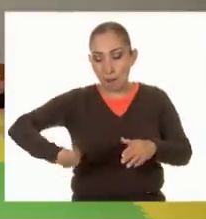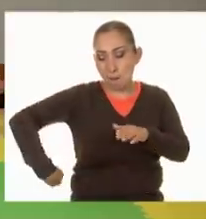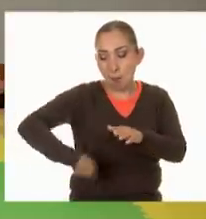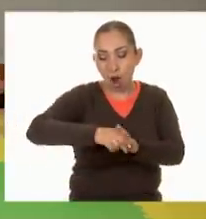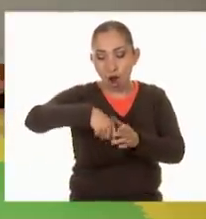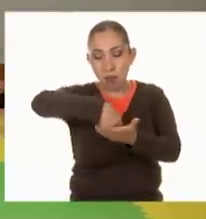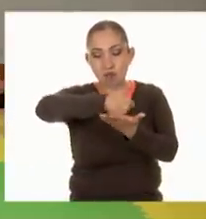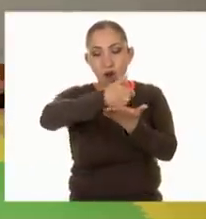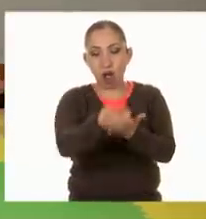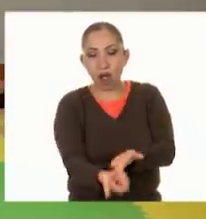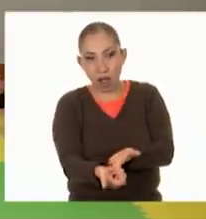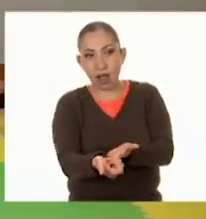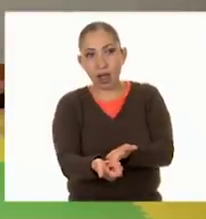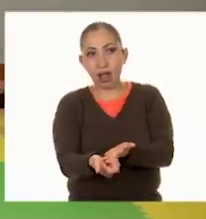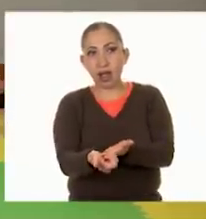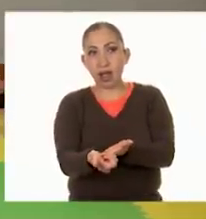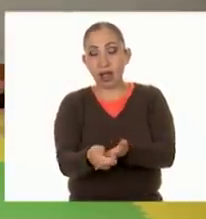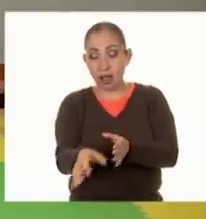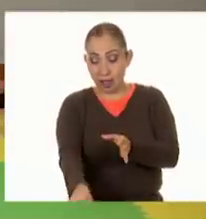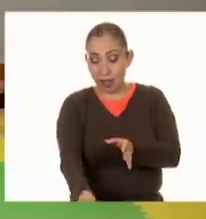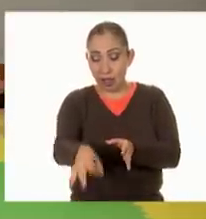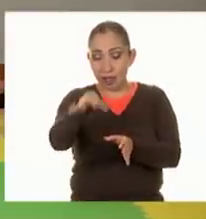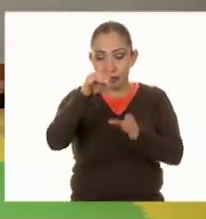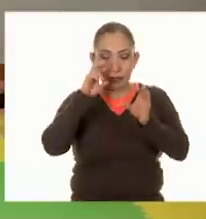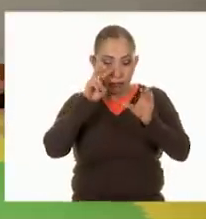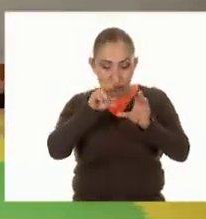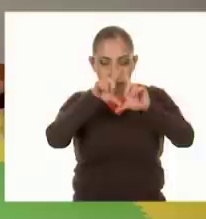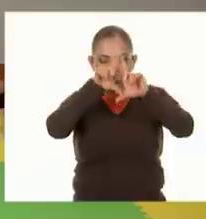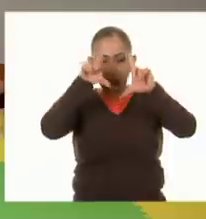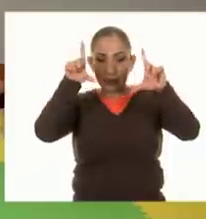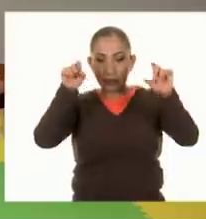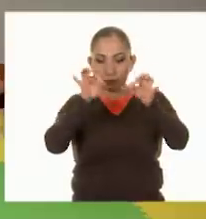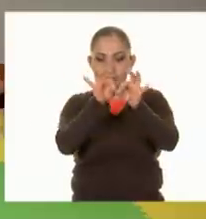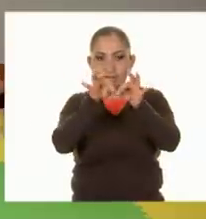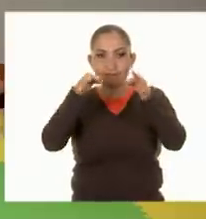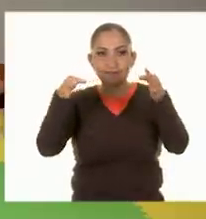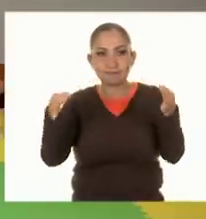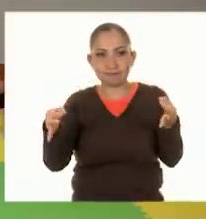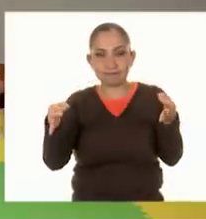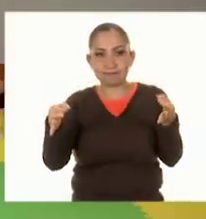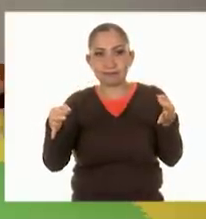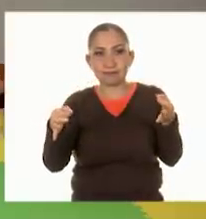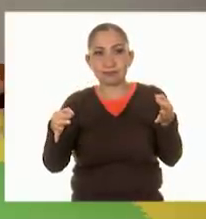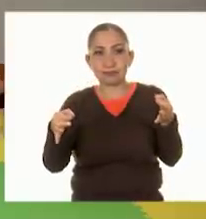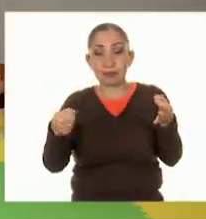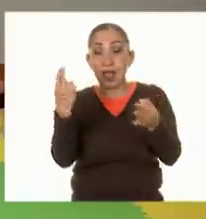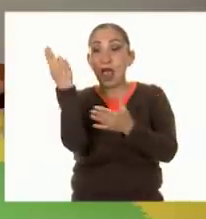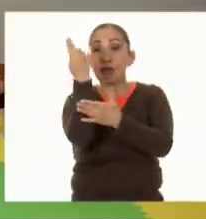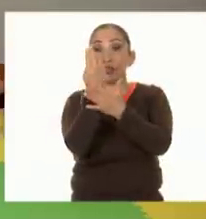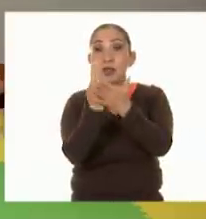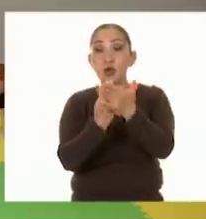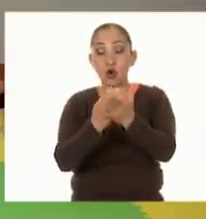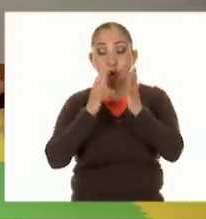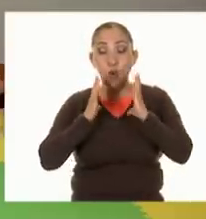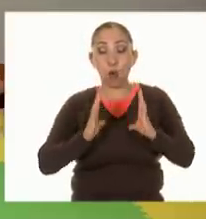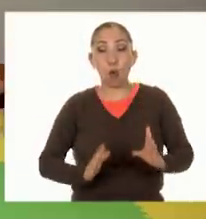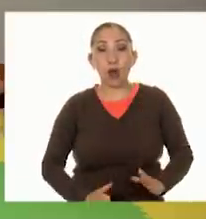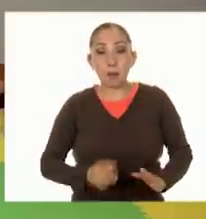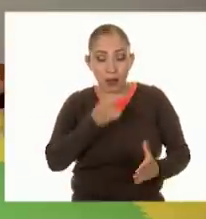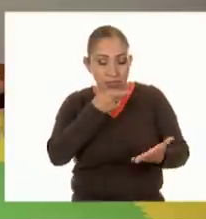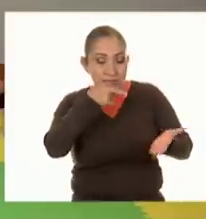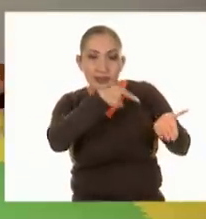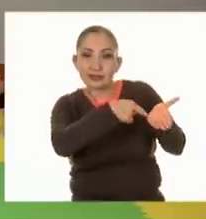botella con la pelota. Tomas la tarjeta y realizas el dibujo del segmento